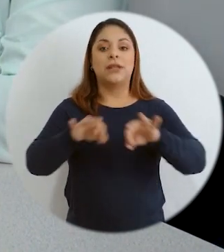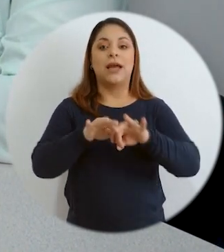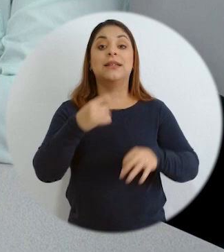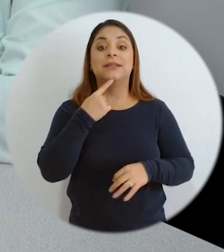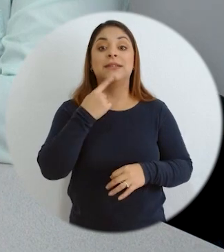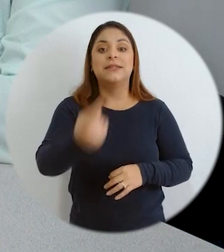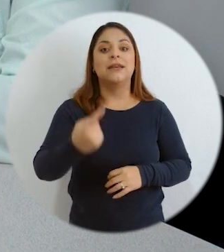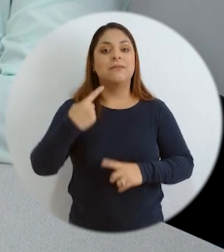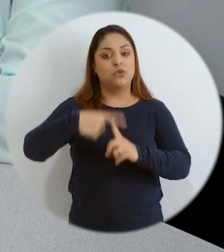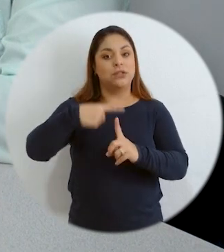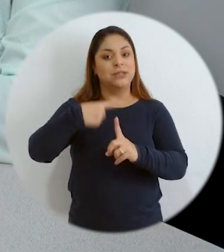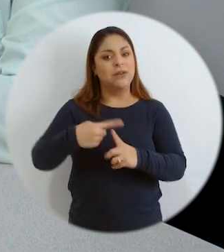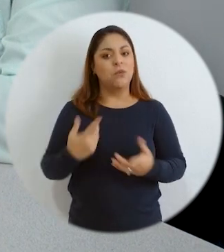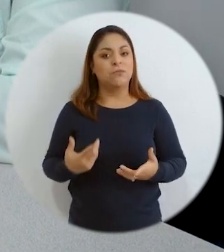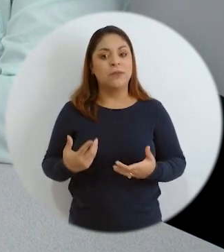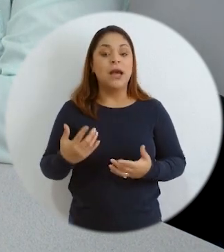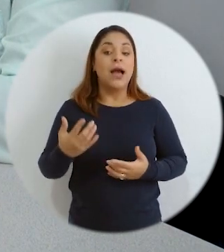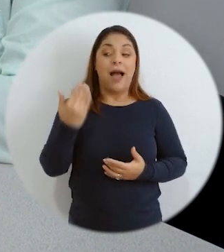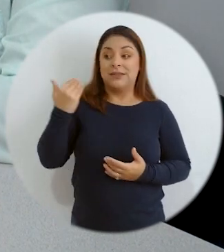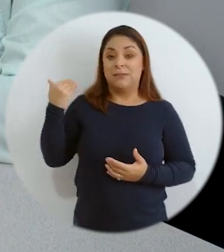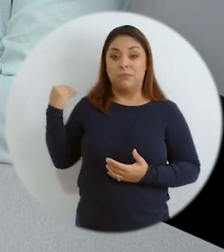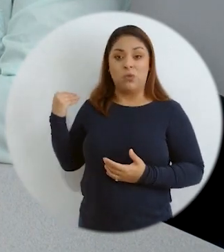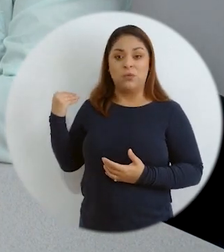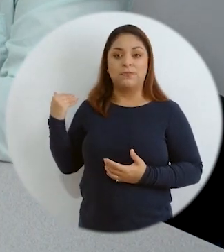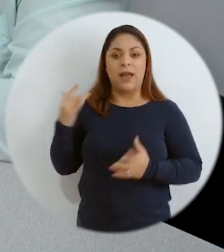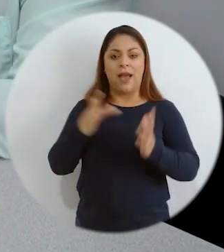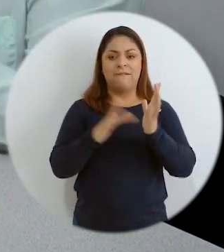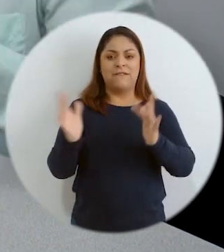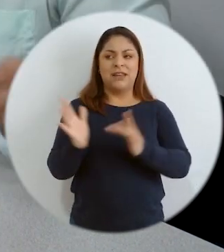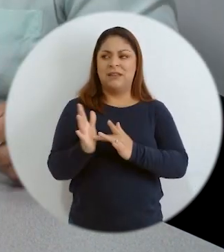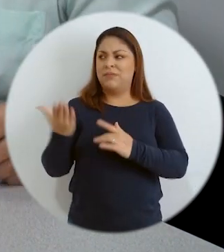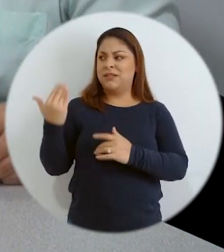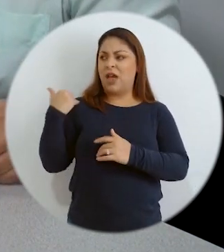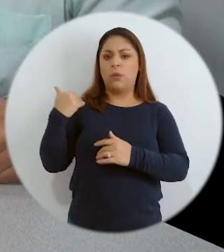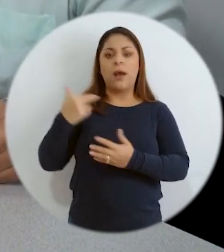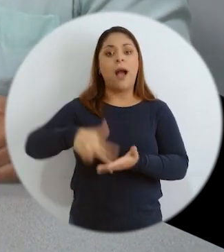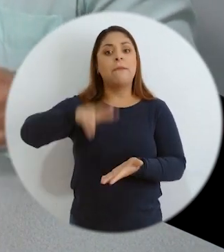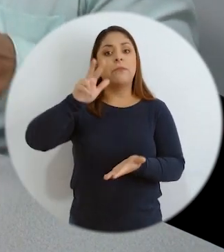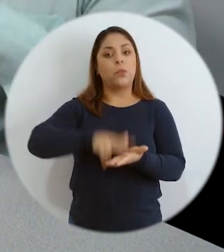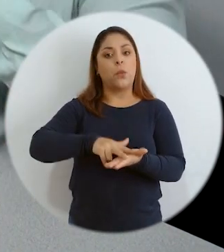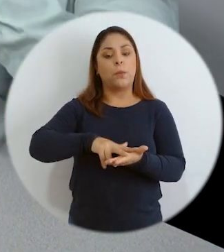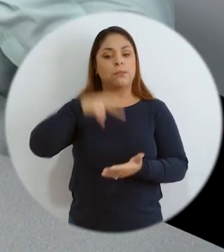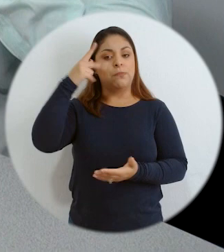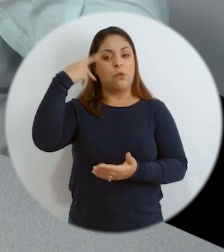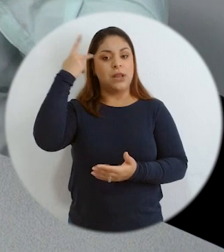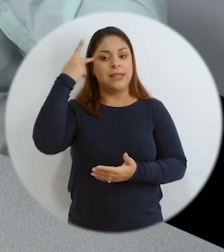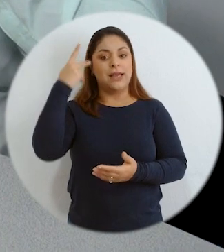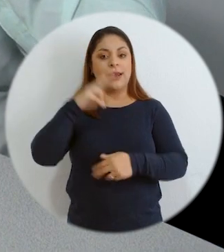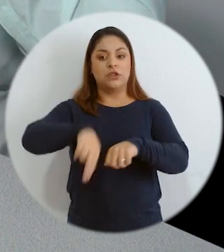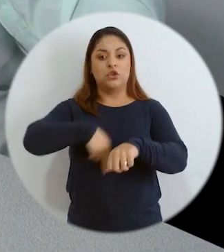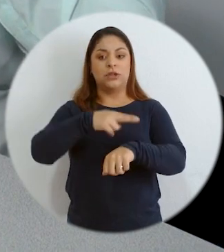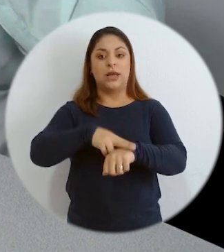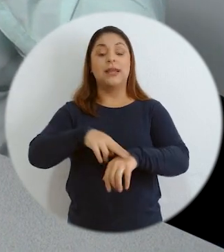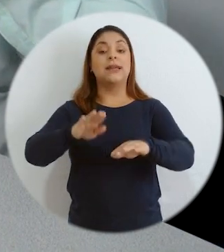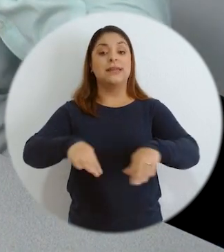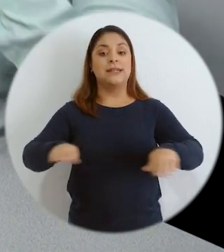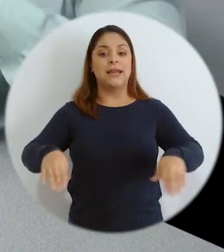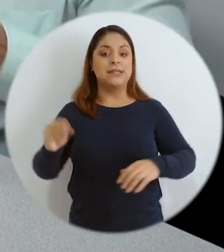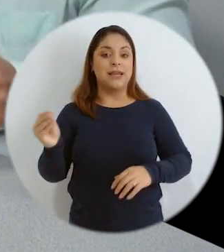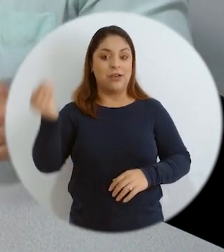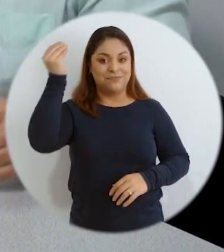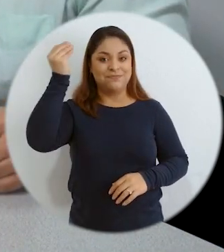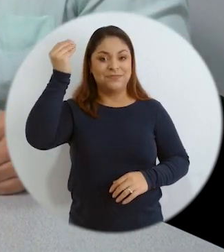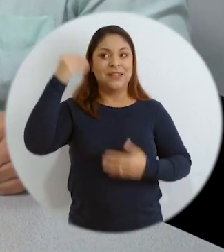que también hay que decir las cosas positivas, y una de ellas es que recientemente se acaba de aprobar en abril pasado la Política Nacional